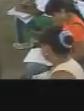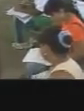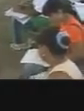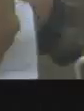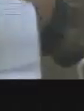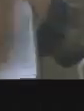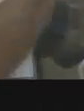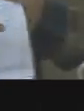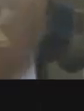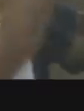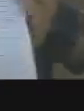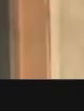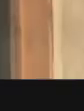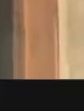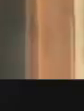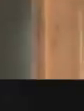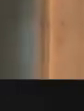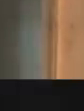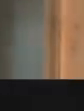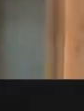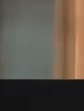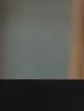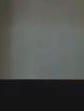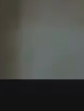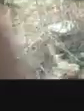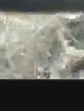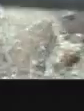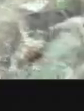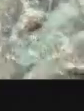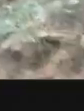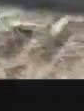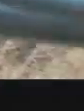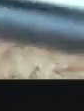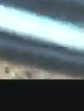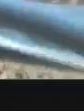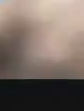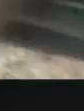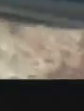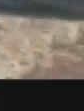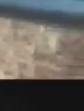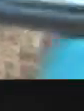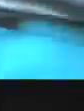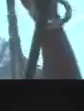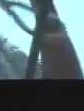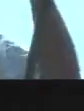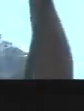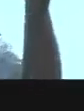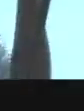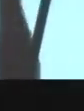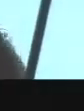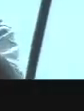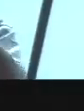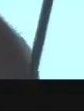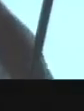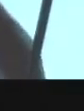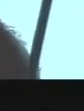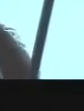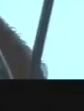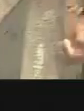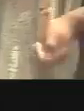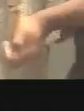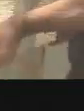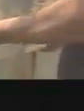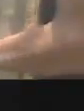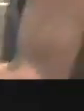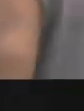cultural imperante ha causado. Hace 200 años se elevó el pueblo por la independencia de la nación.